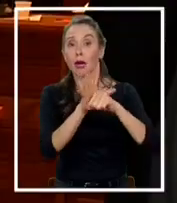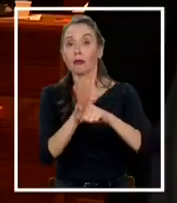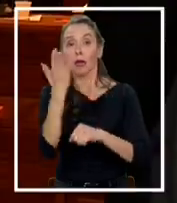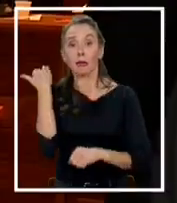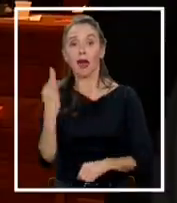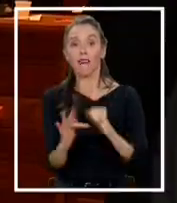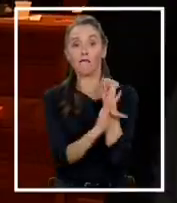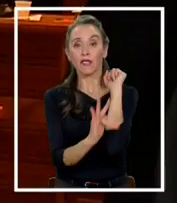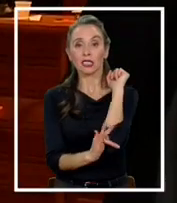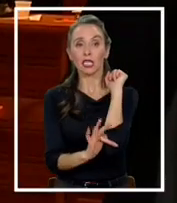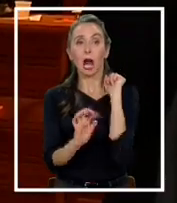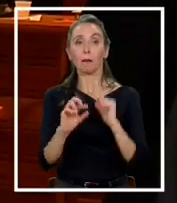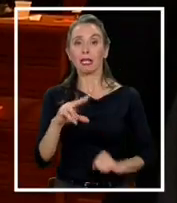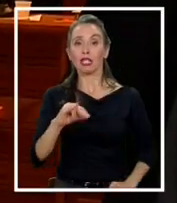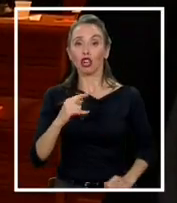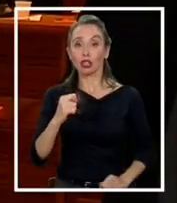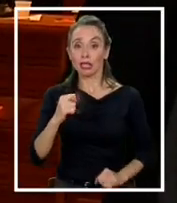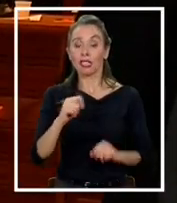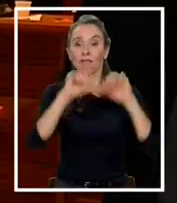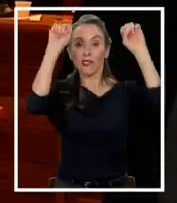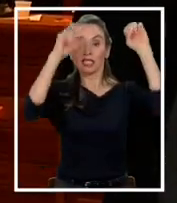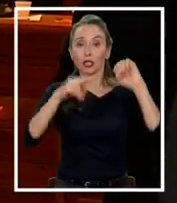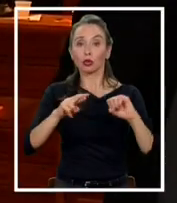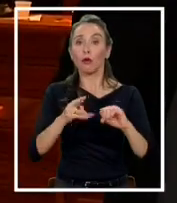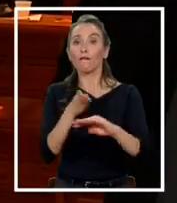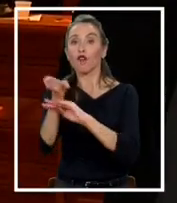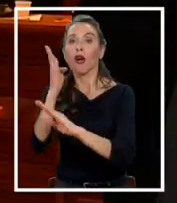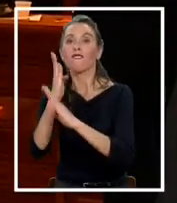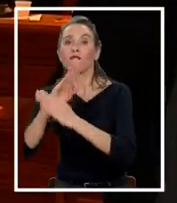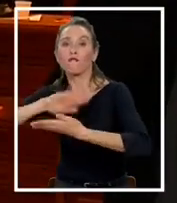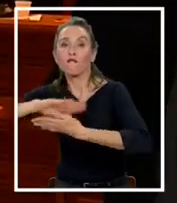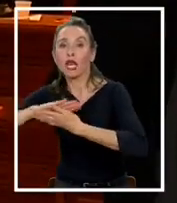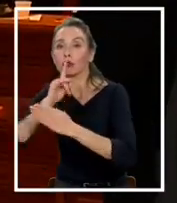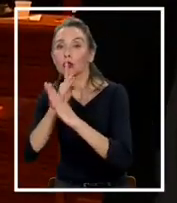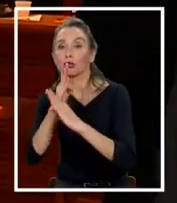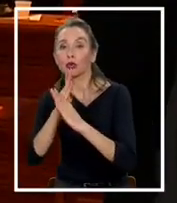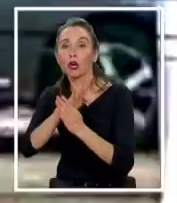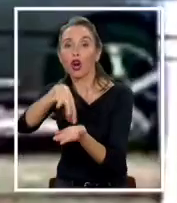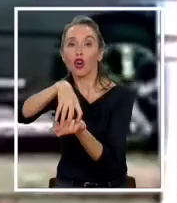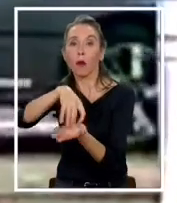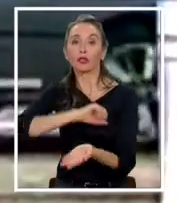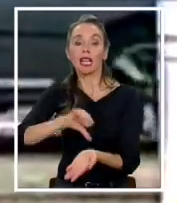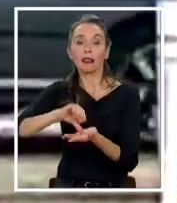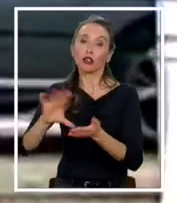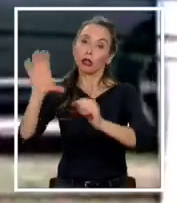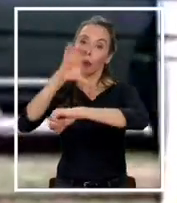Pinochet, también de la Fiscalía Sur, fue detenido en una fiesta clandestina en Santiago Centro.